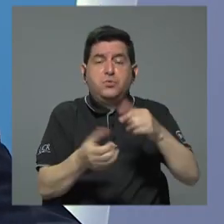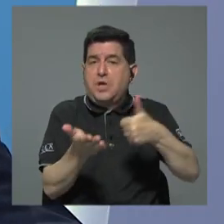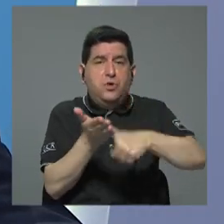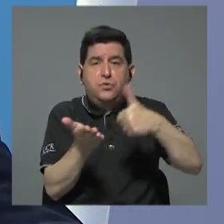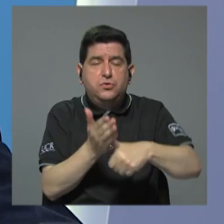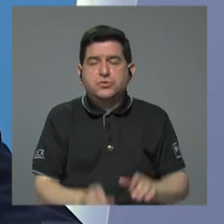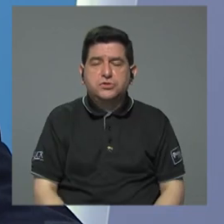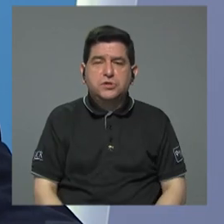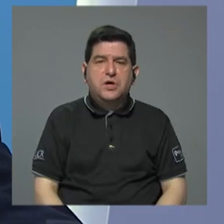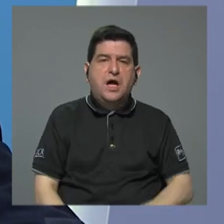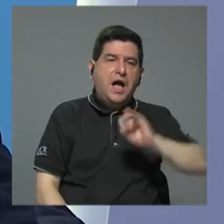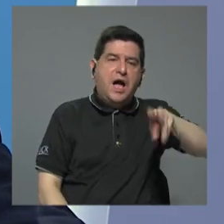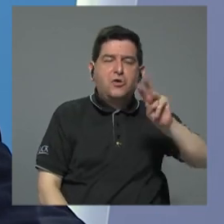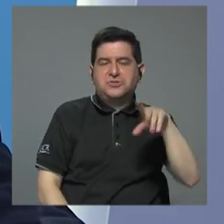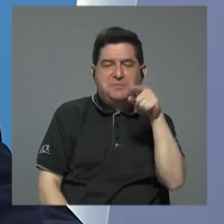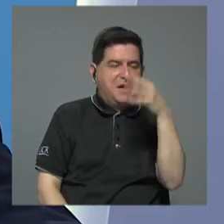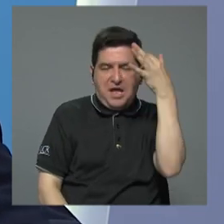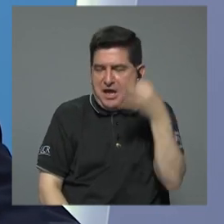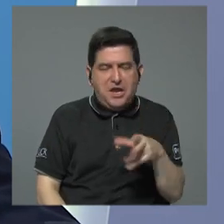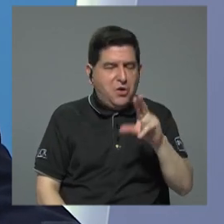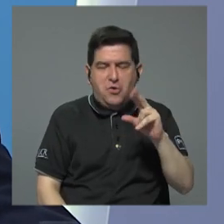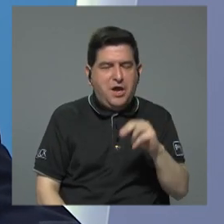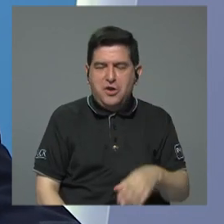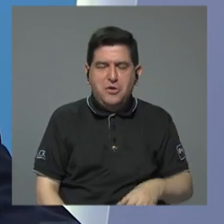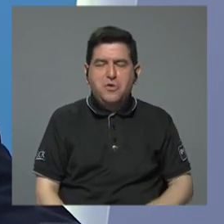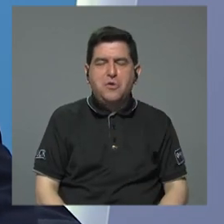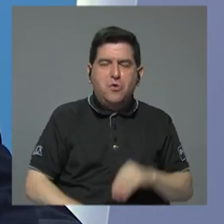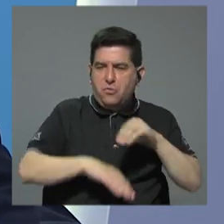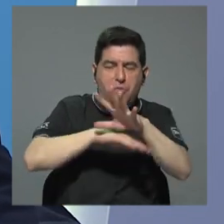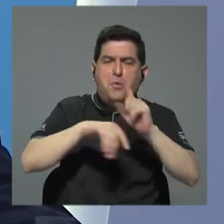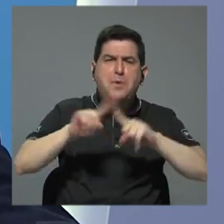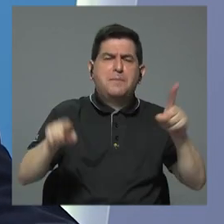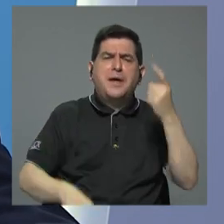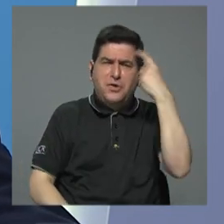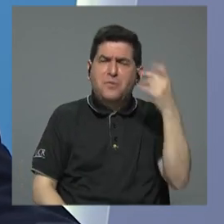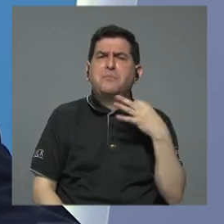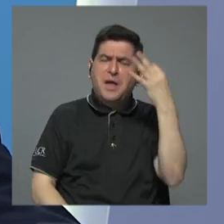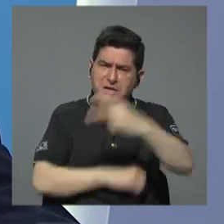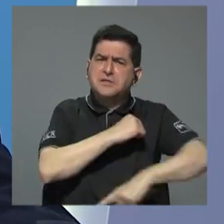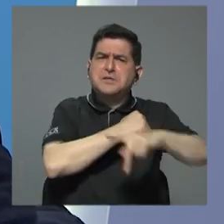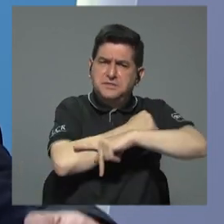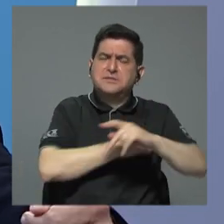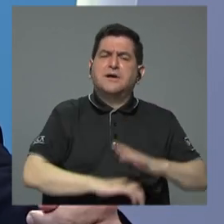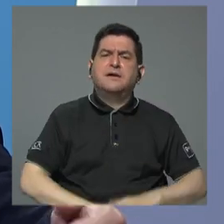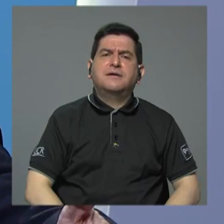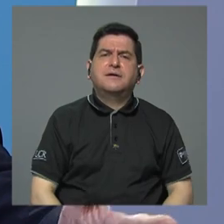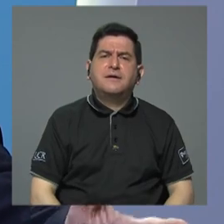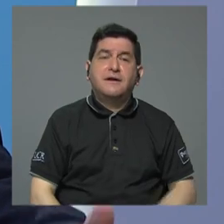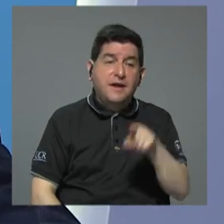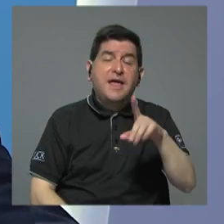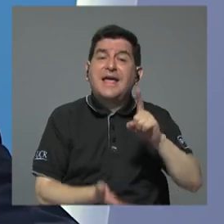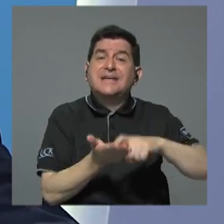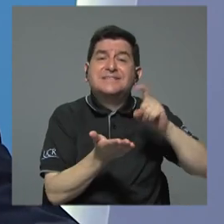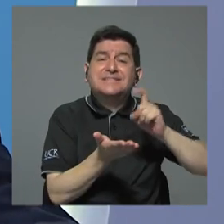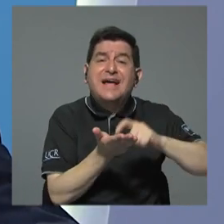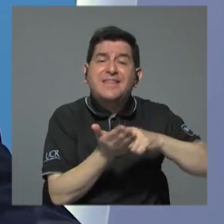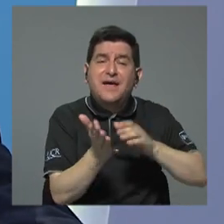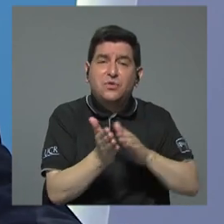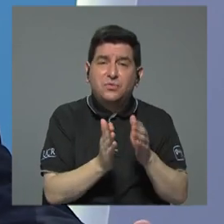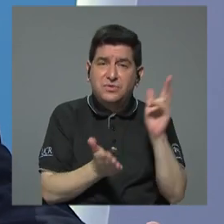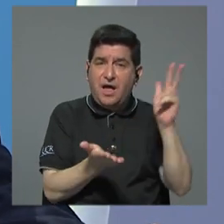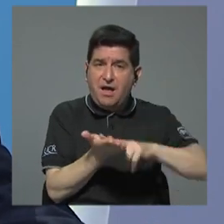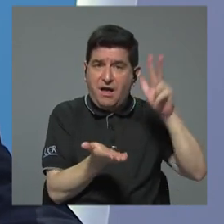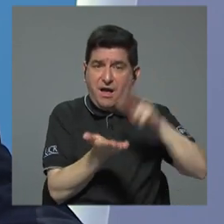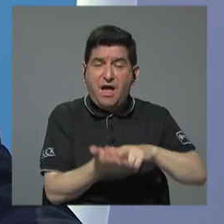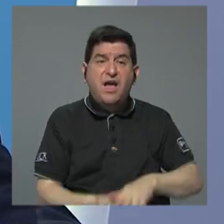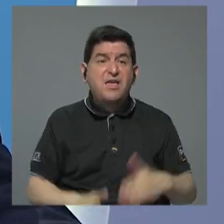José María no lo voy a convencer de esto, pero insto a los diputados a no votarla, a pensar en el futuro del país, a pensar en esas deudas que han aprobado y que